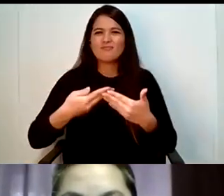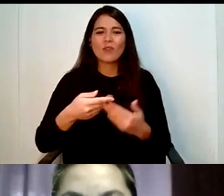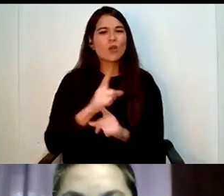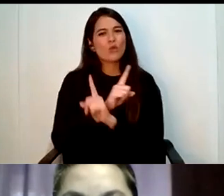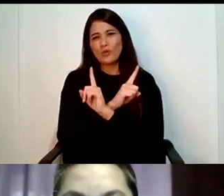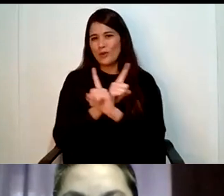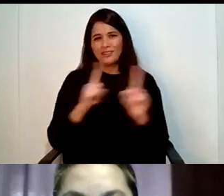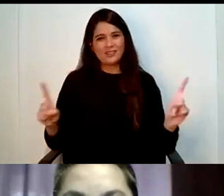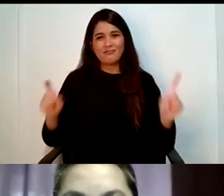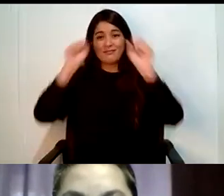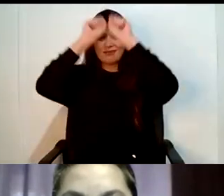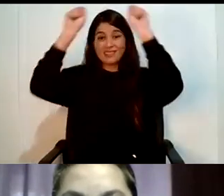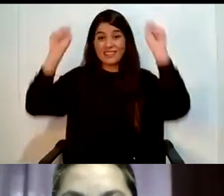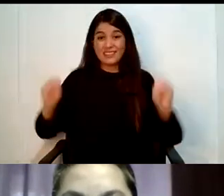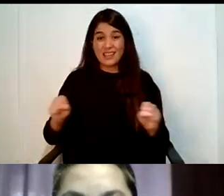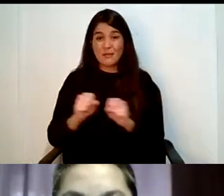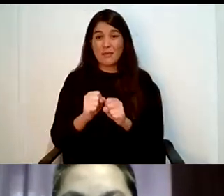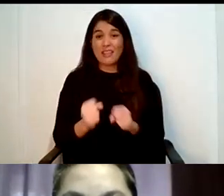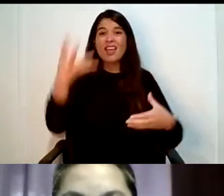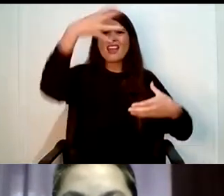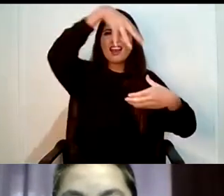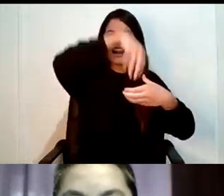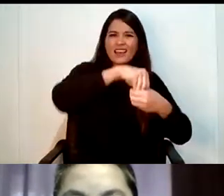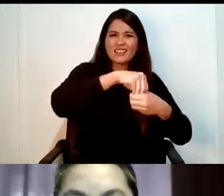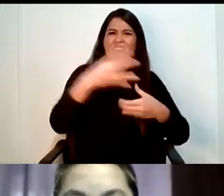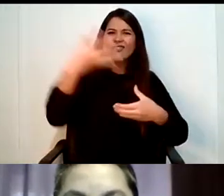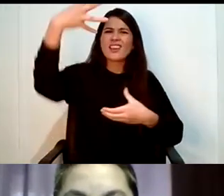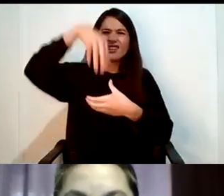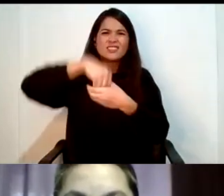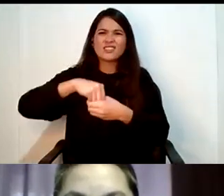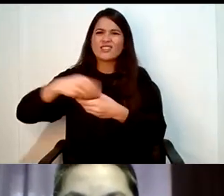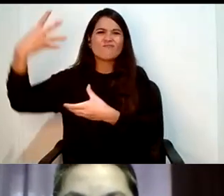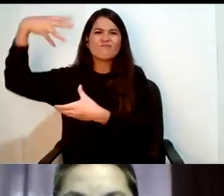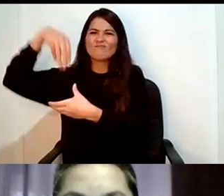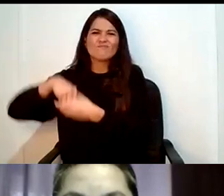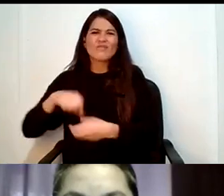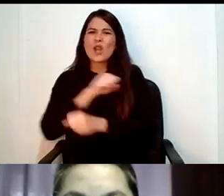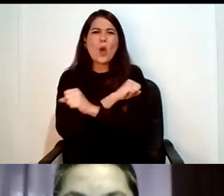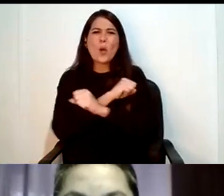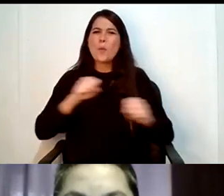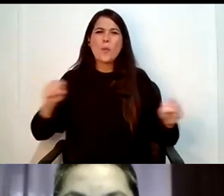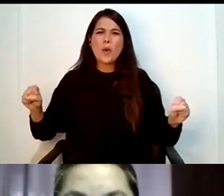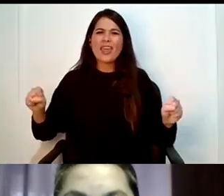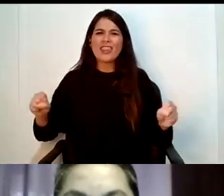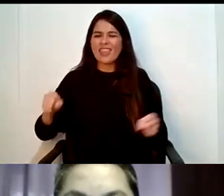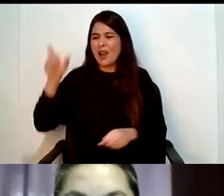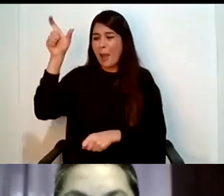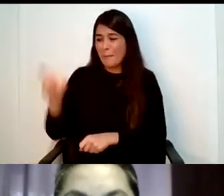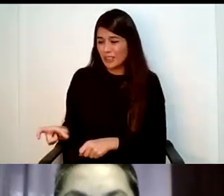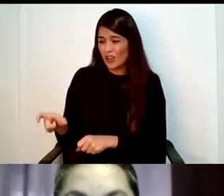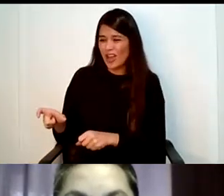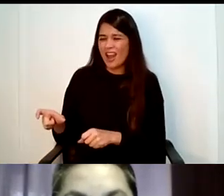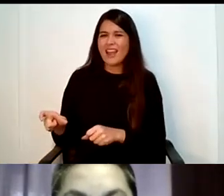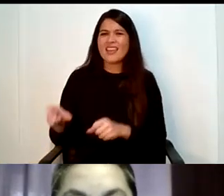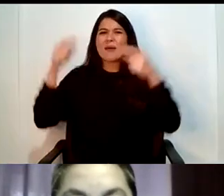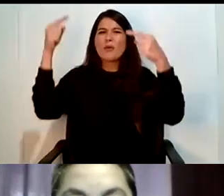Los sistemas de clasificación no pueden apresar un torrente de agua en una mano, ni congelar un puñado de